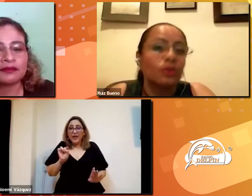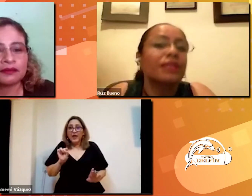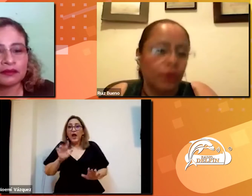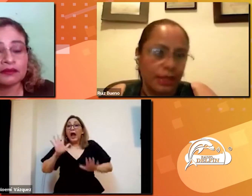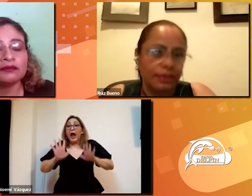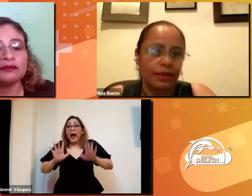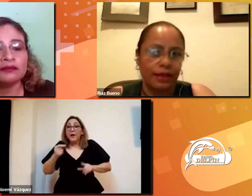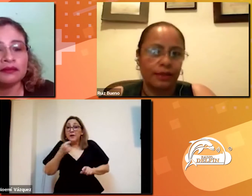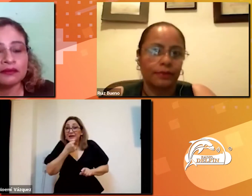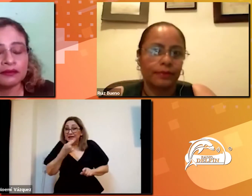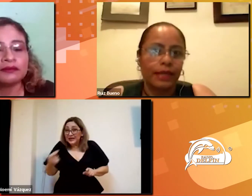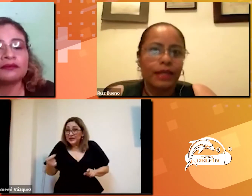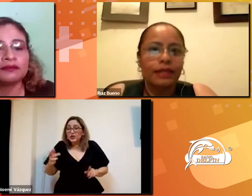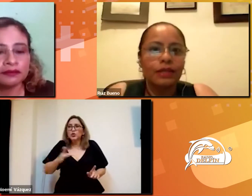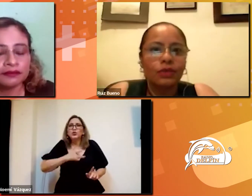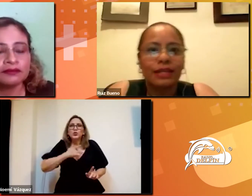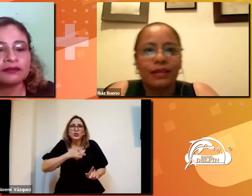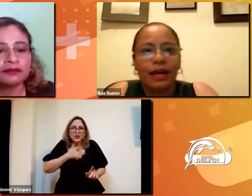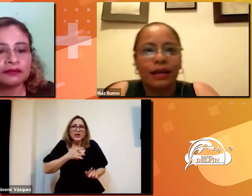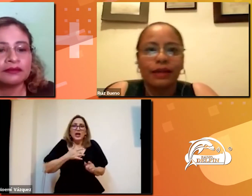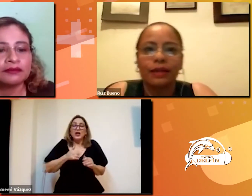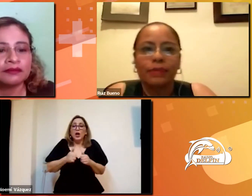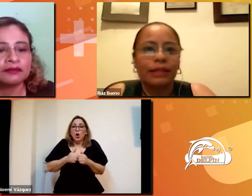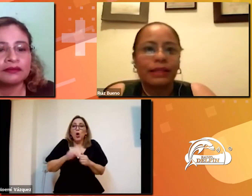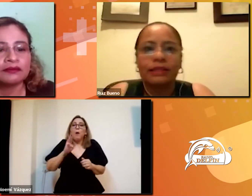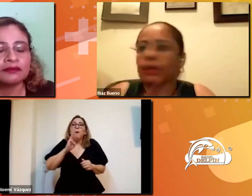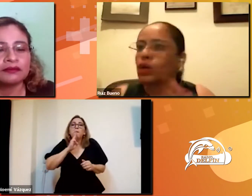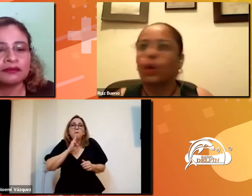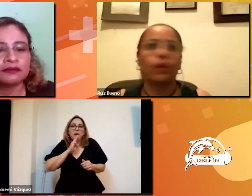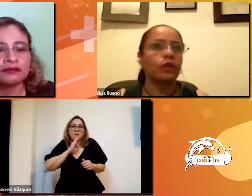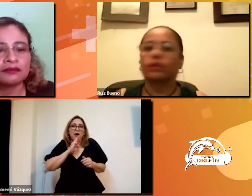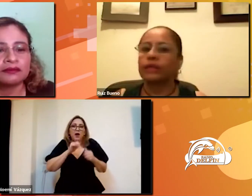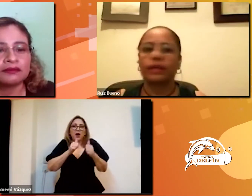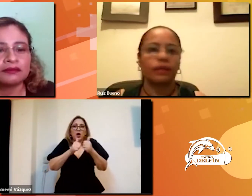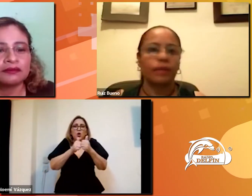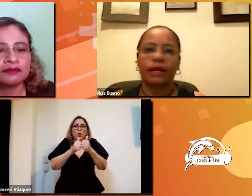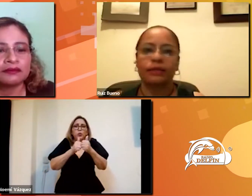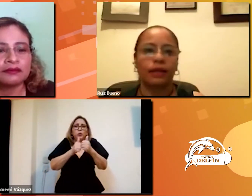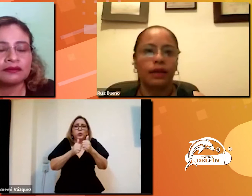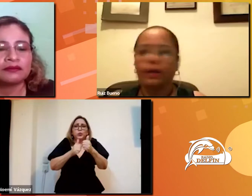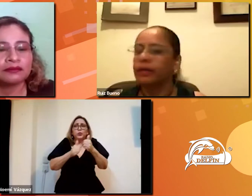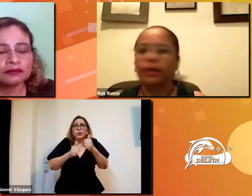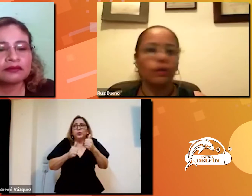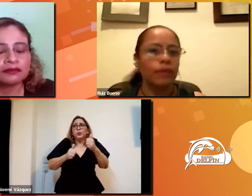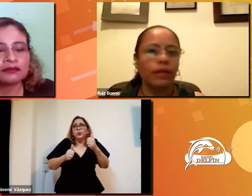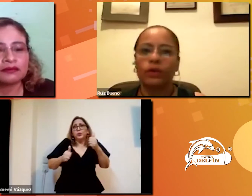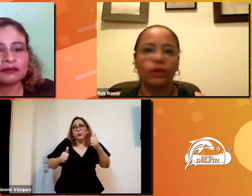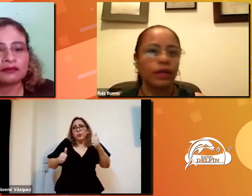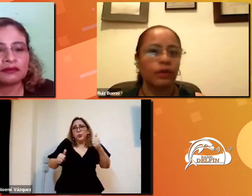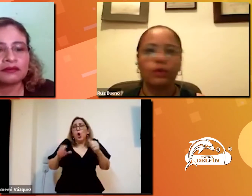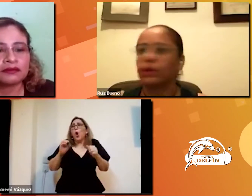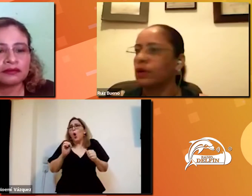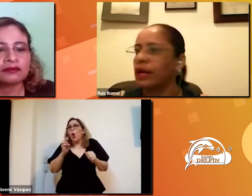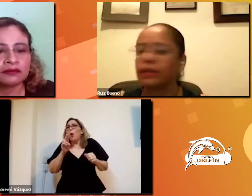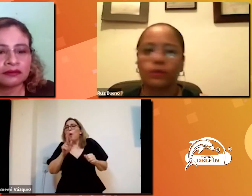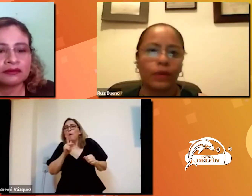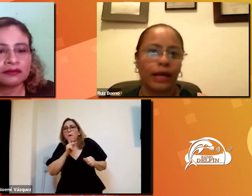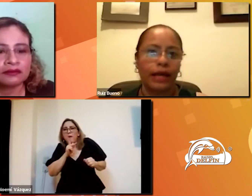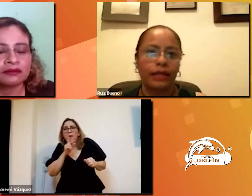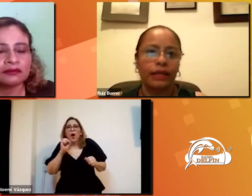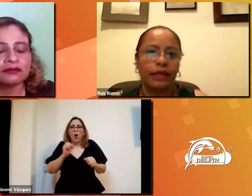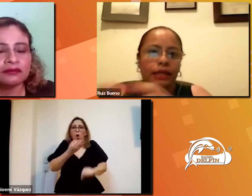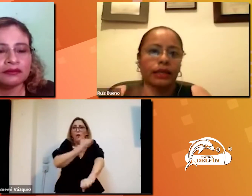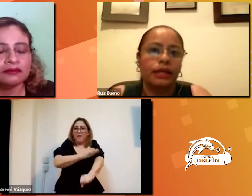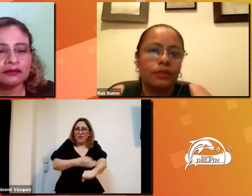este es un tipo de ansiedad. Niños que les da, que de repente dicen, no, hoy no quiero salir de mi casa, y tengo miedo, y no quiero ir a la